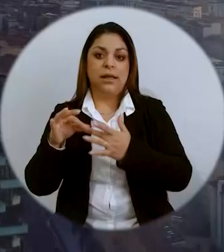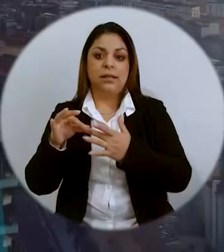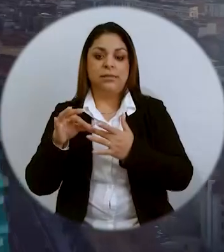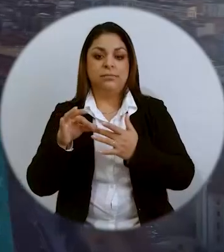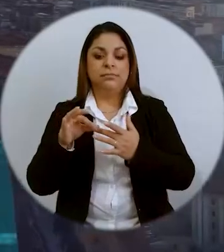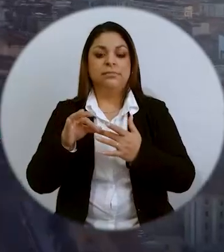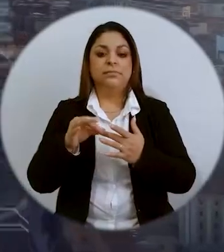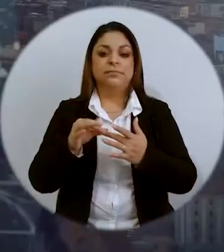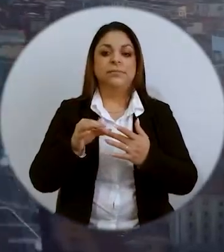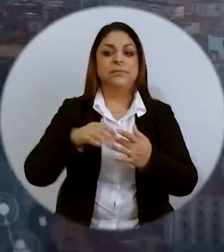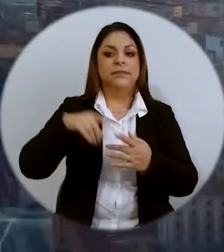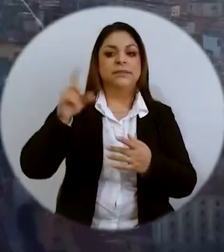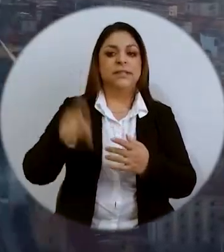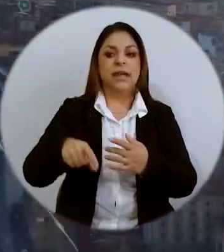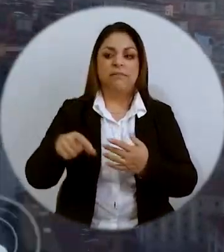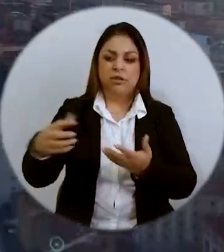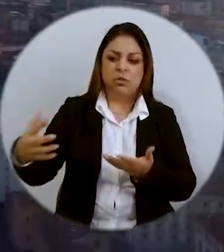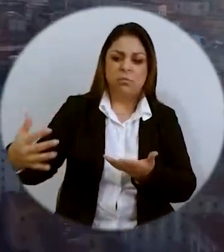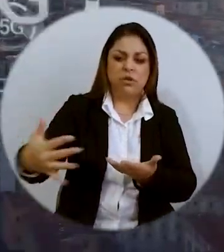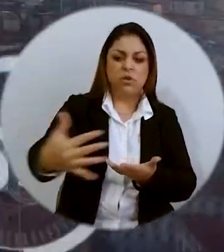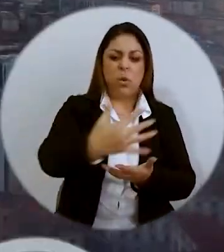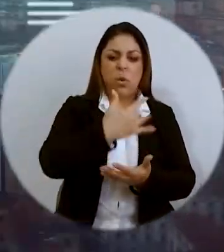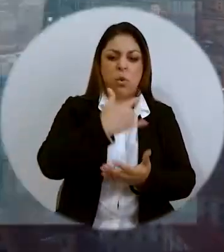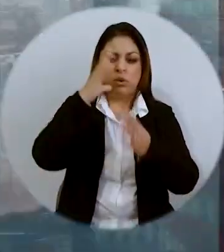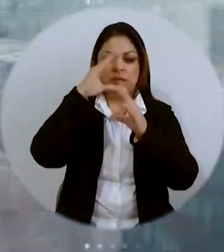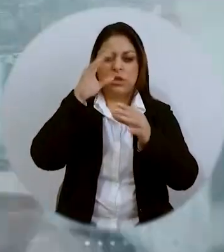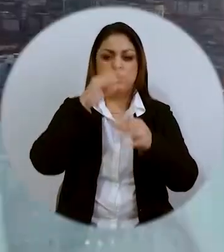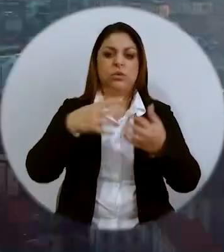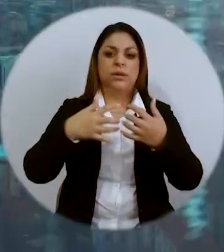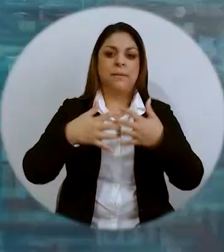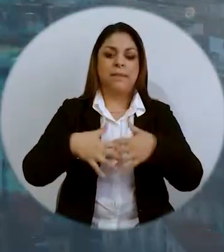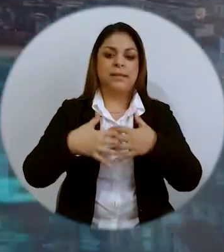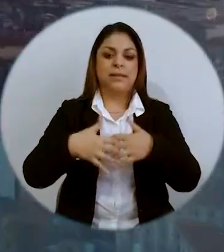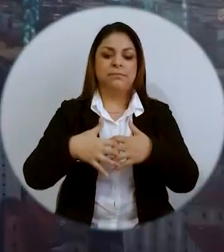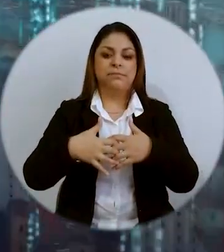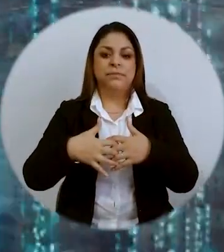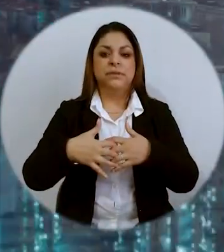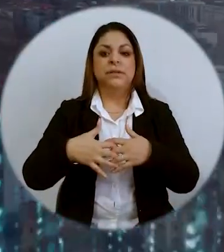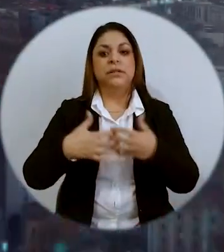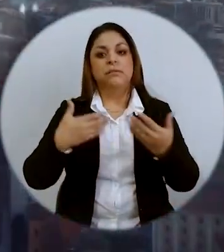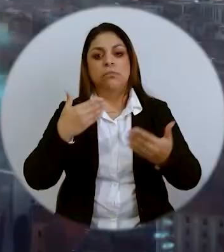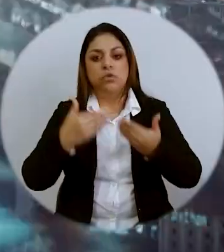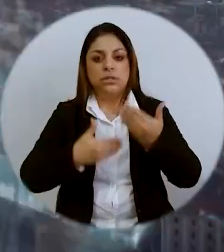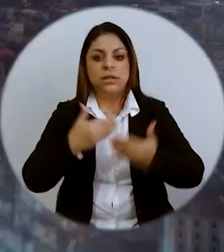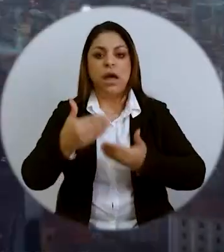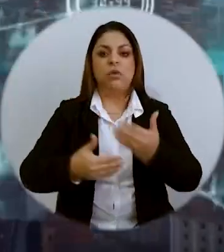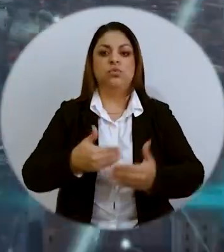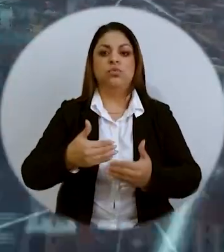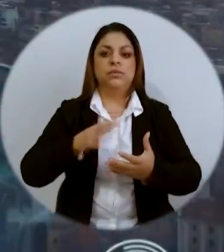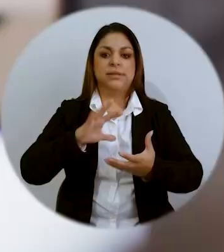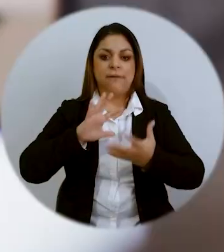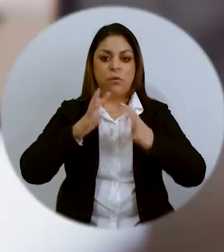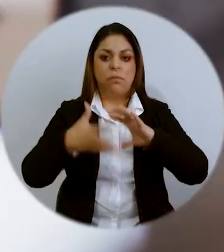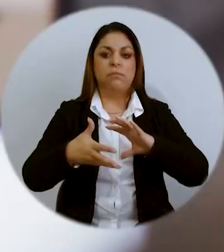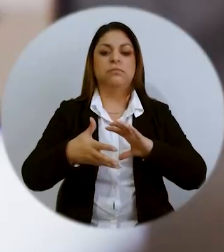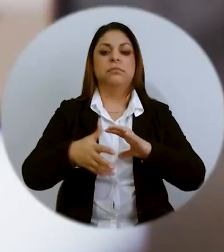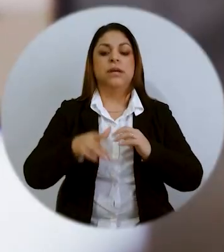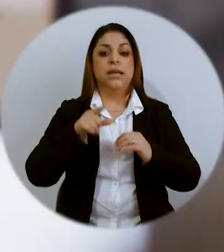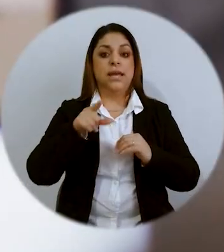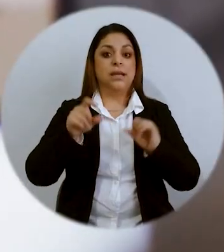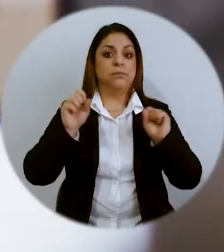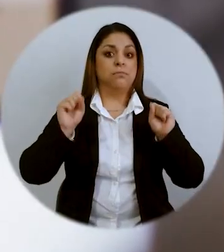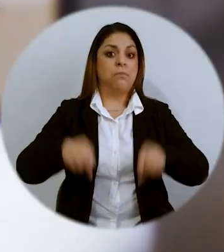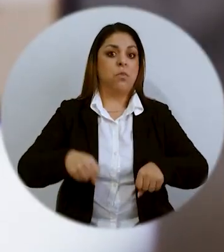especialidad lo que debe hacer es tomar todos los datos que genera una empresa, analizarlos,